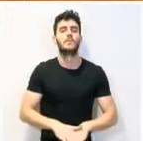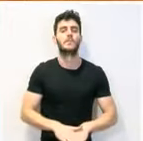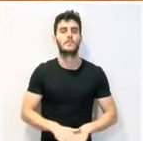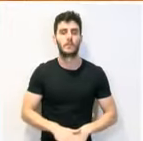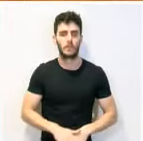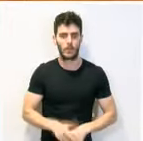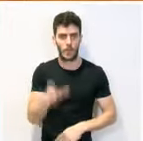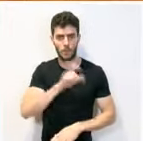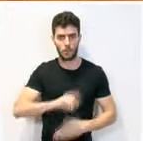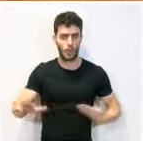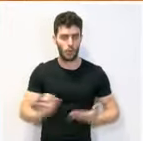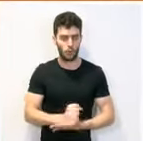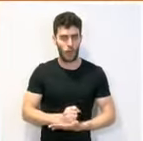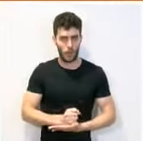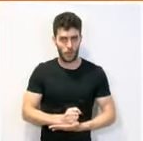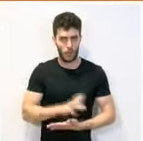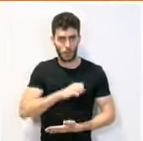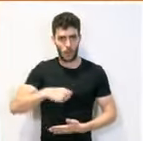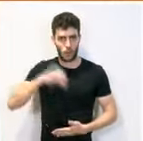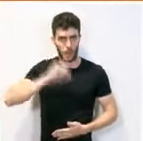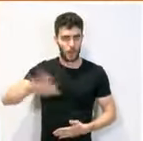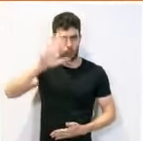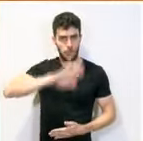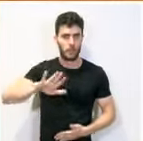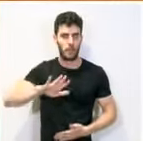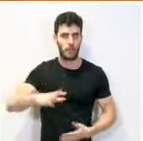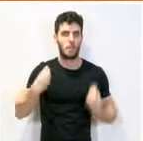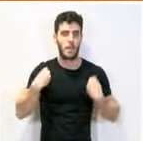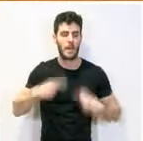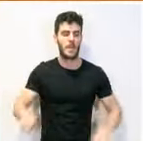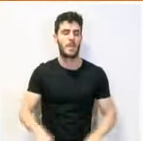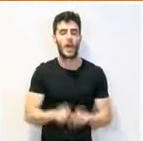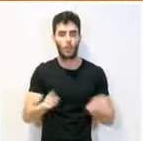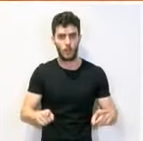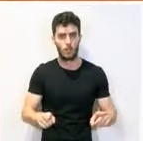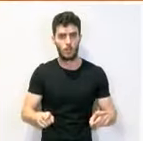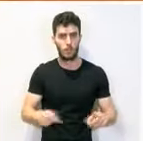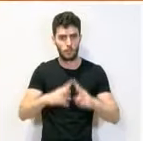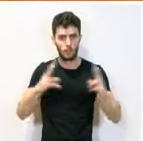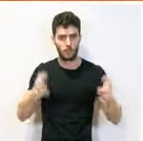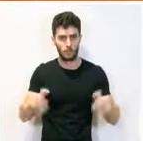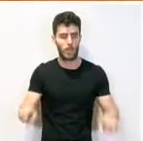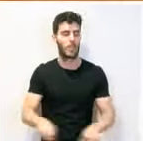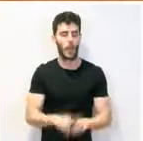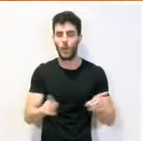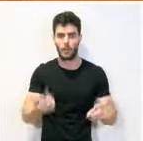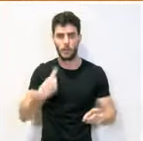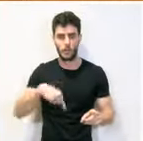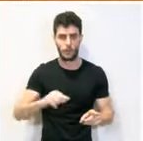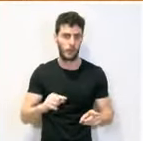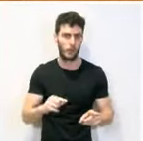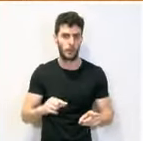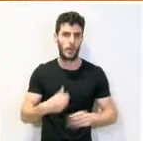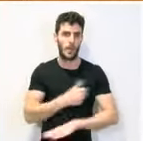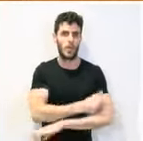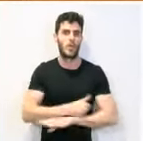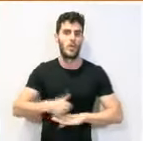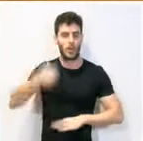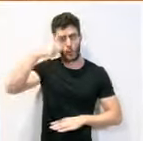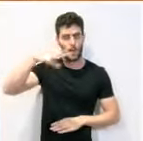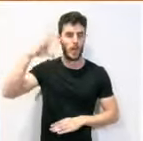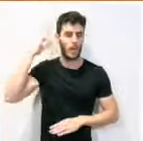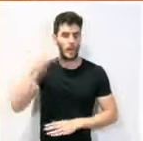de las personas de nuestra comunidad. Vivan donde viva, residan donde residan, debemos ser ciudadanos y